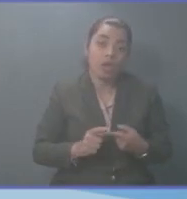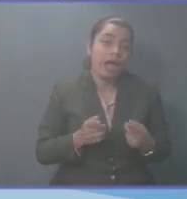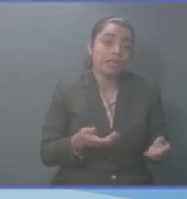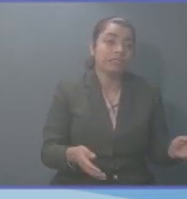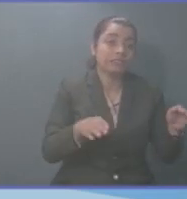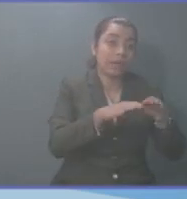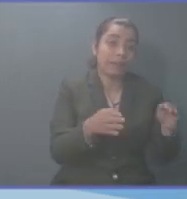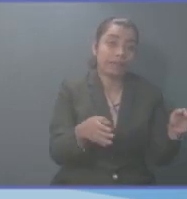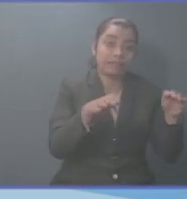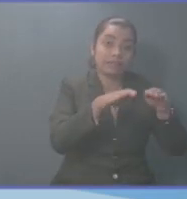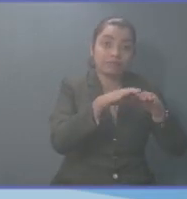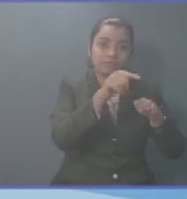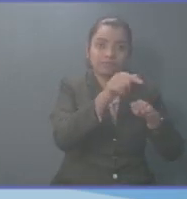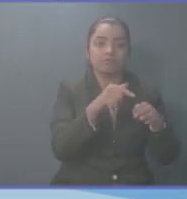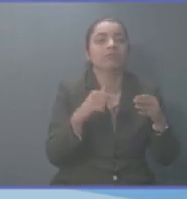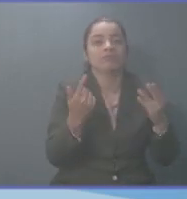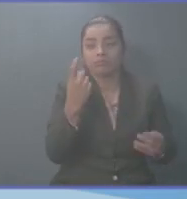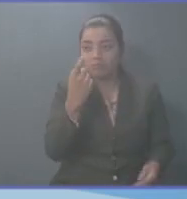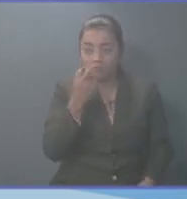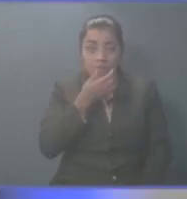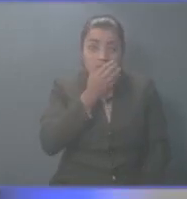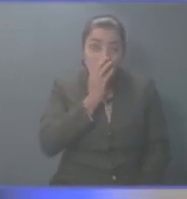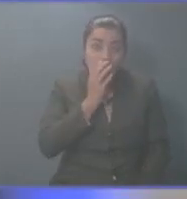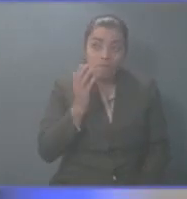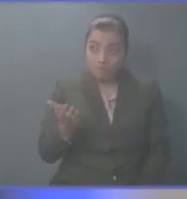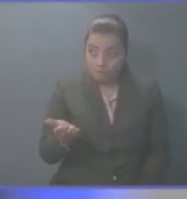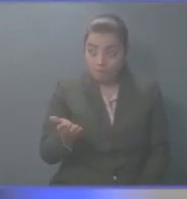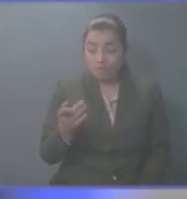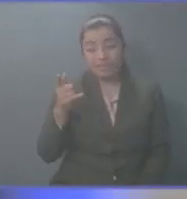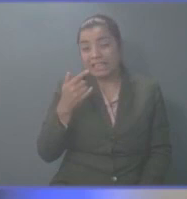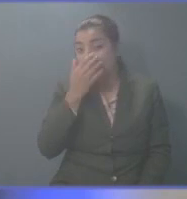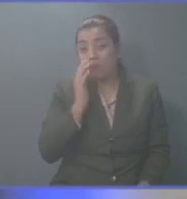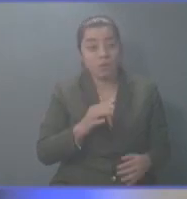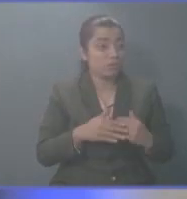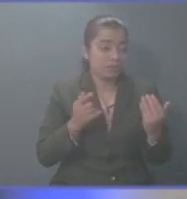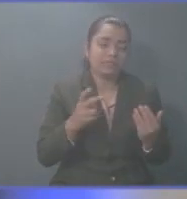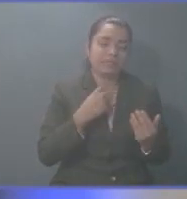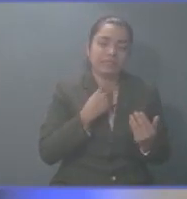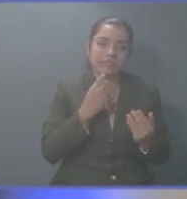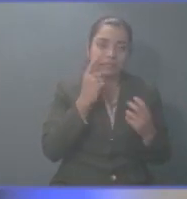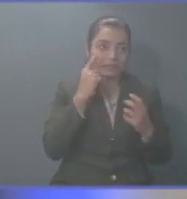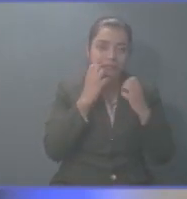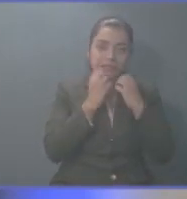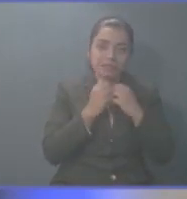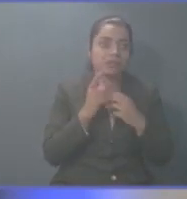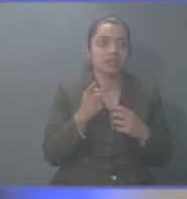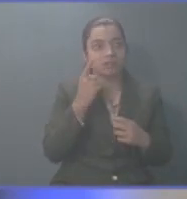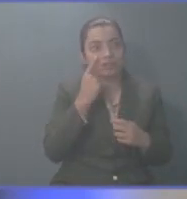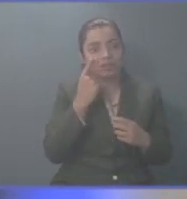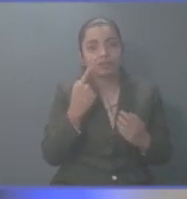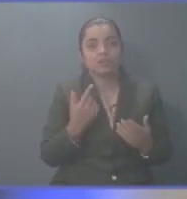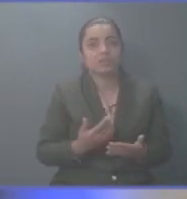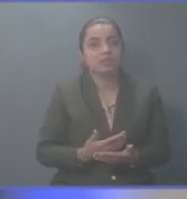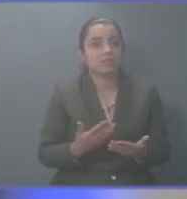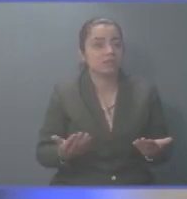de agua. El tema del agua potable es un tema bastante delicado, y aquí hay que ser cauteloso, no hay que buscar